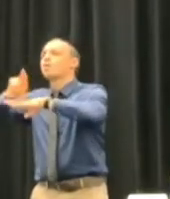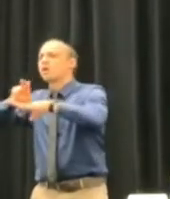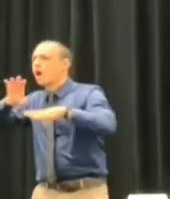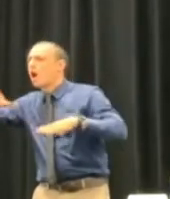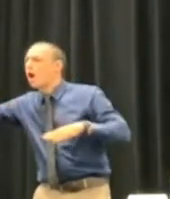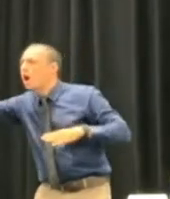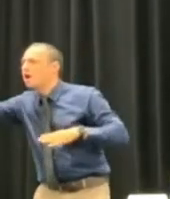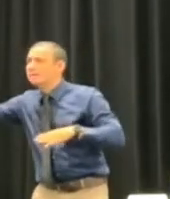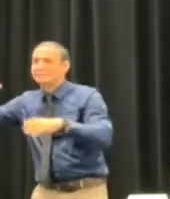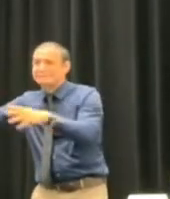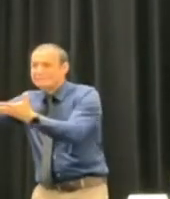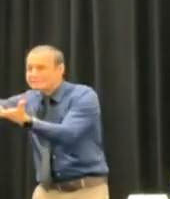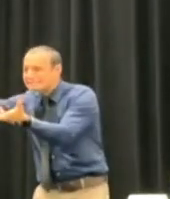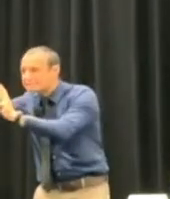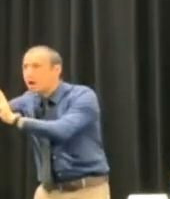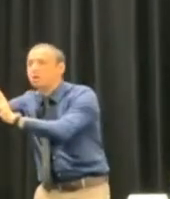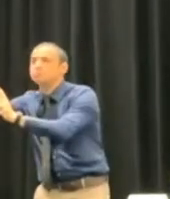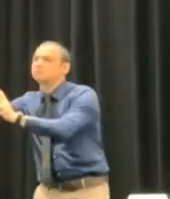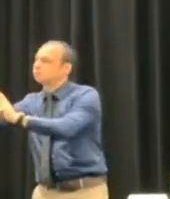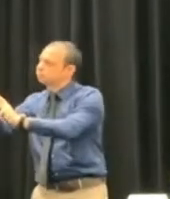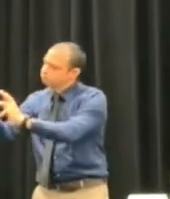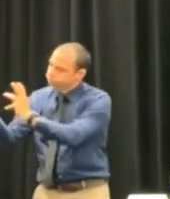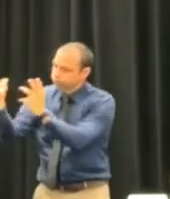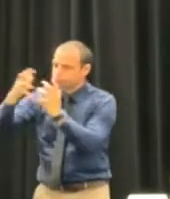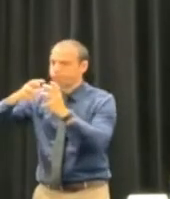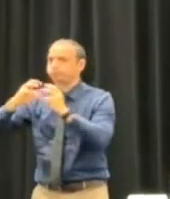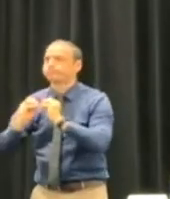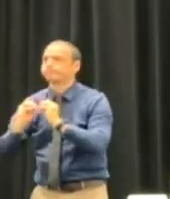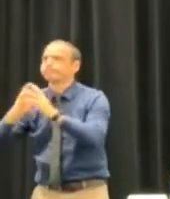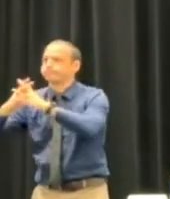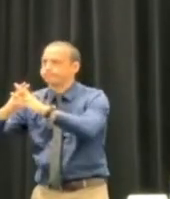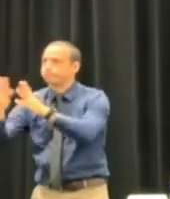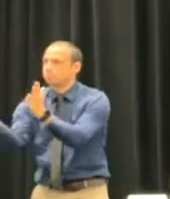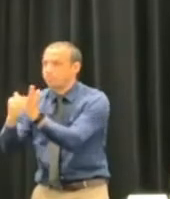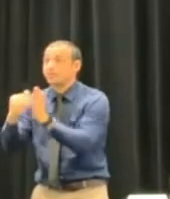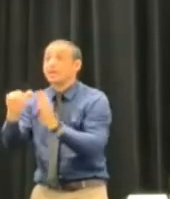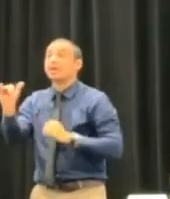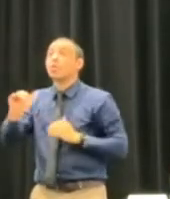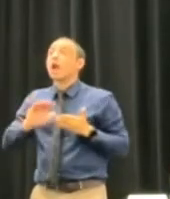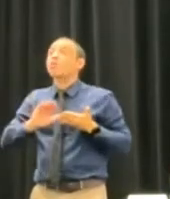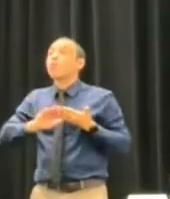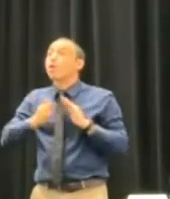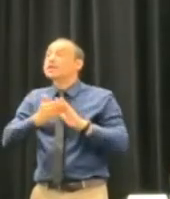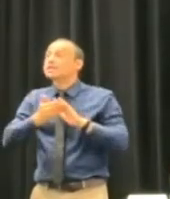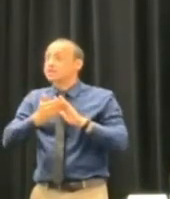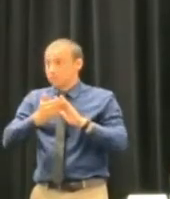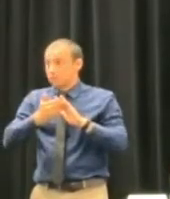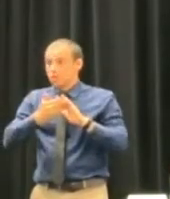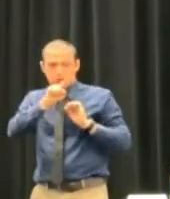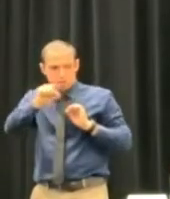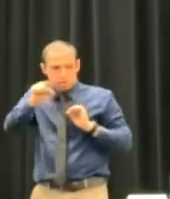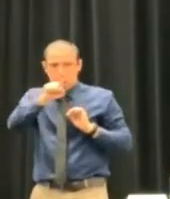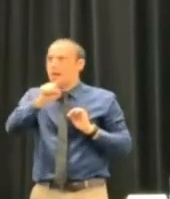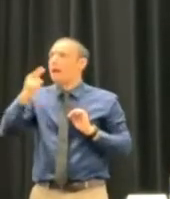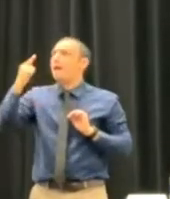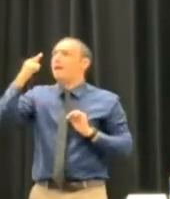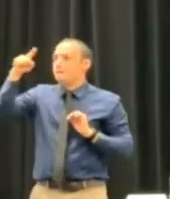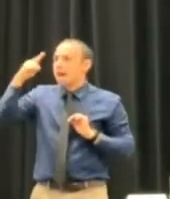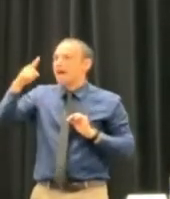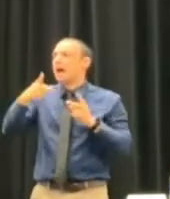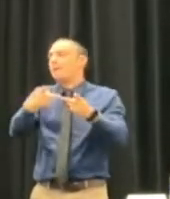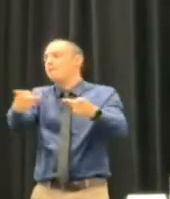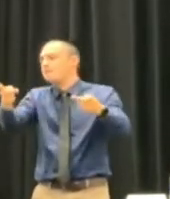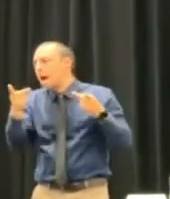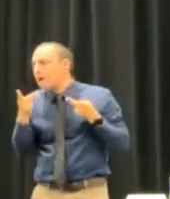esos daños paralelo estarán viendo anuncios de municipios también con fondos obligados para también facilidades recreativas parques